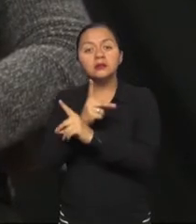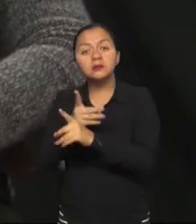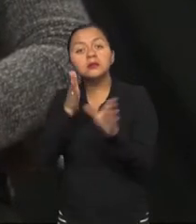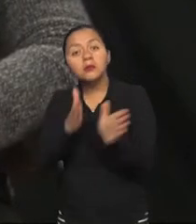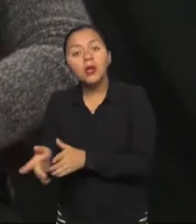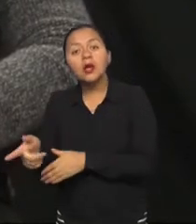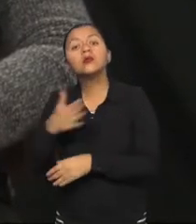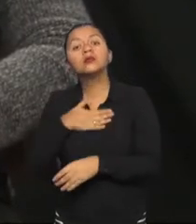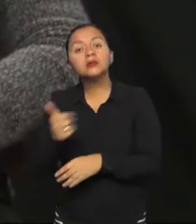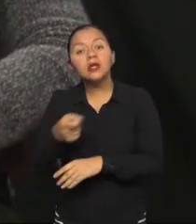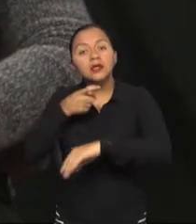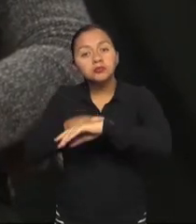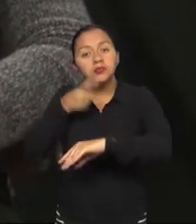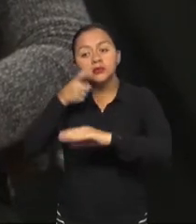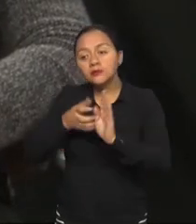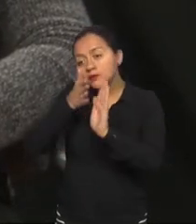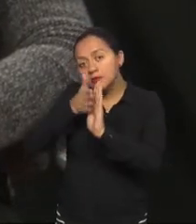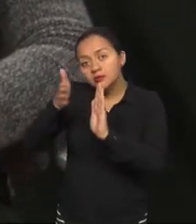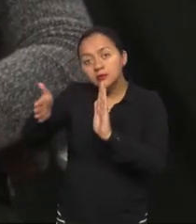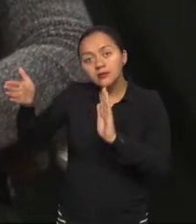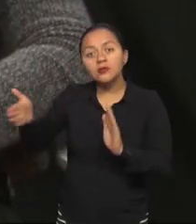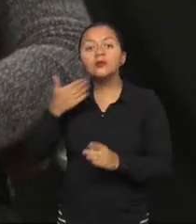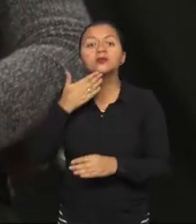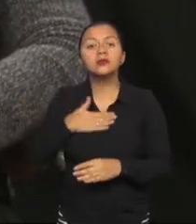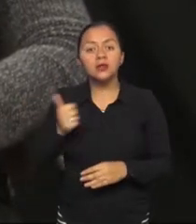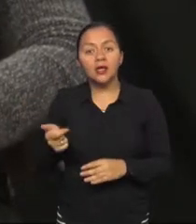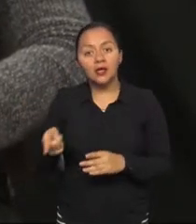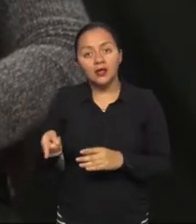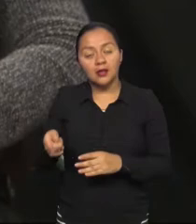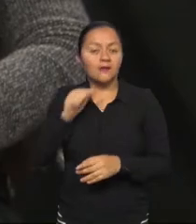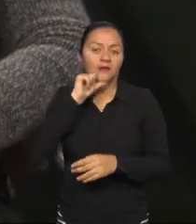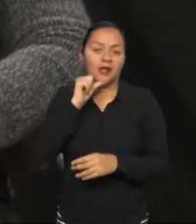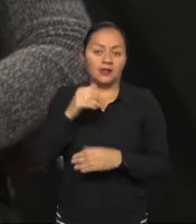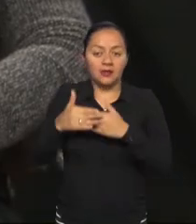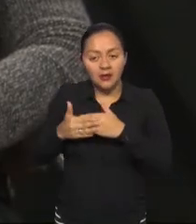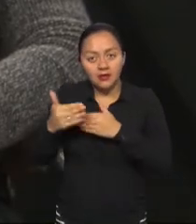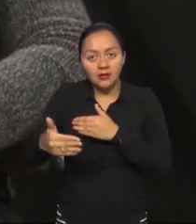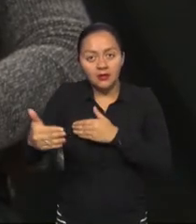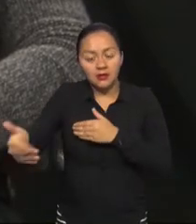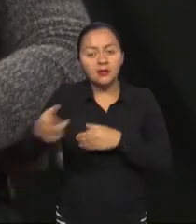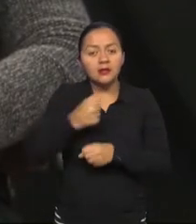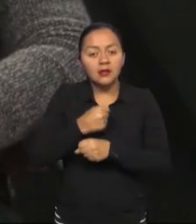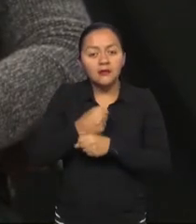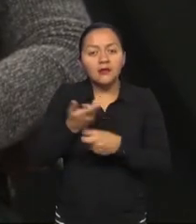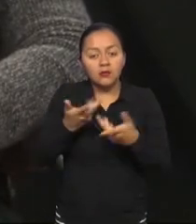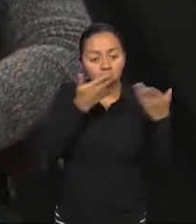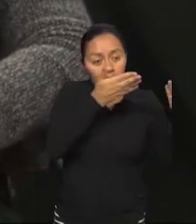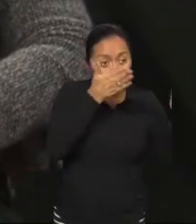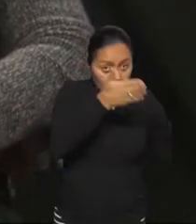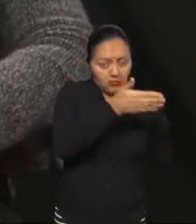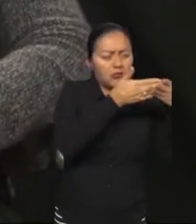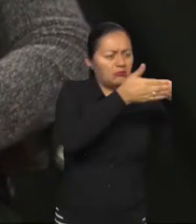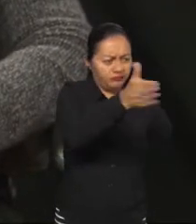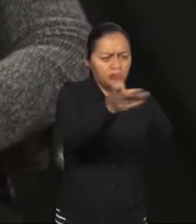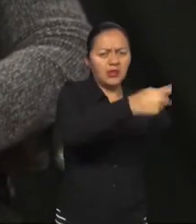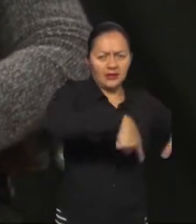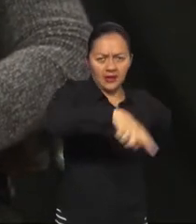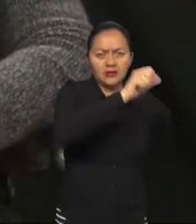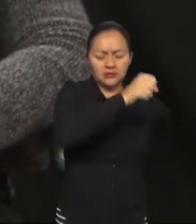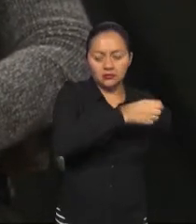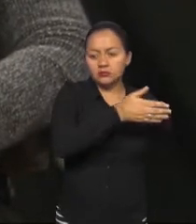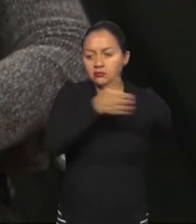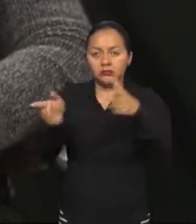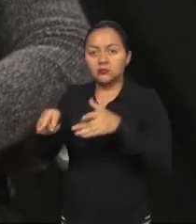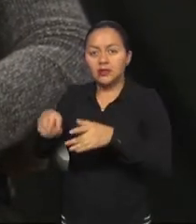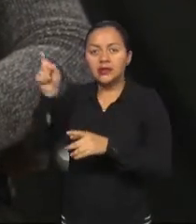unas miradas específicas para las personas con discapacidad. Hay que tener un acceso